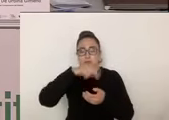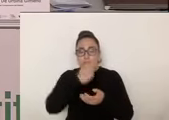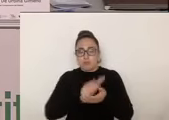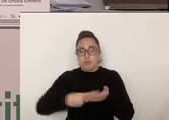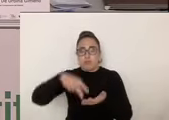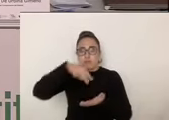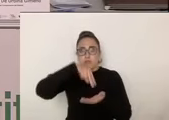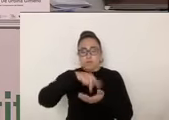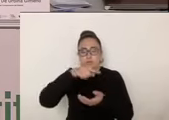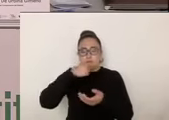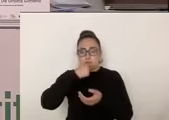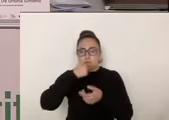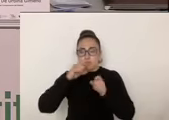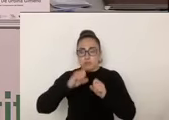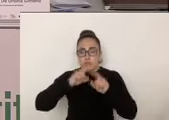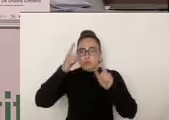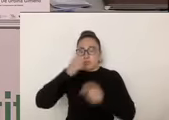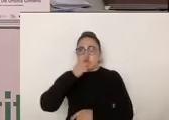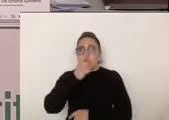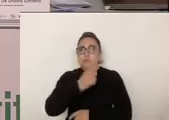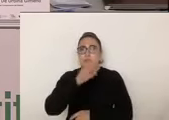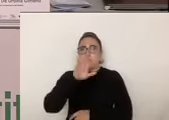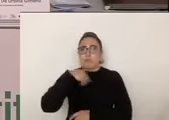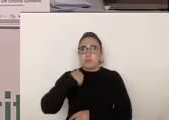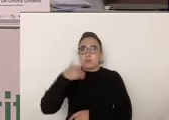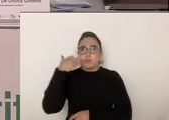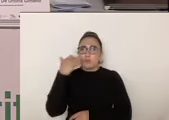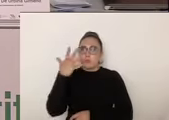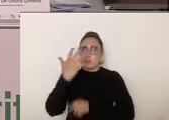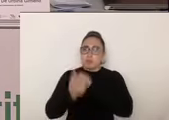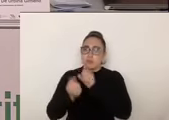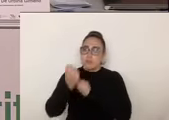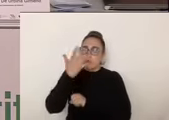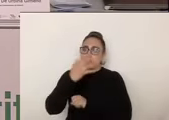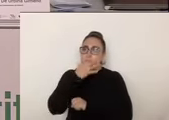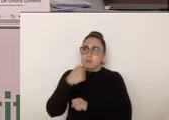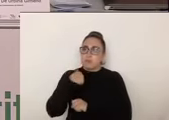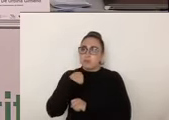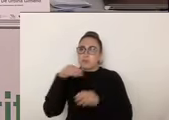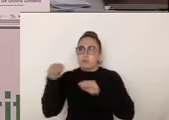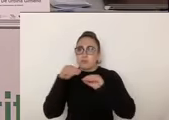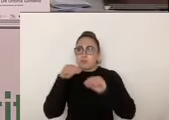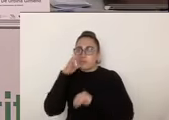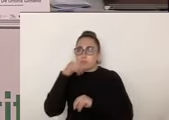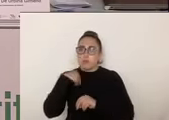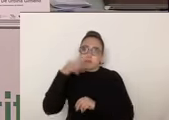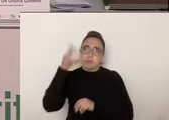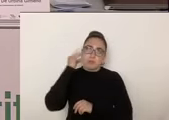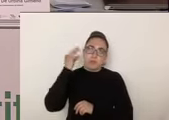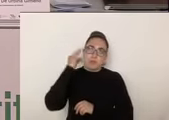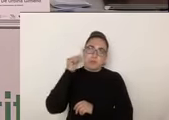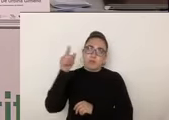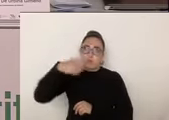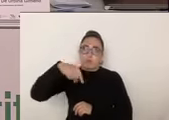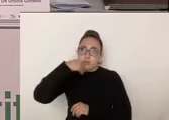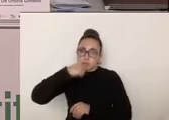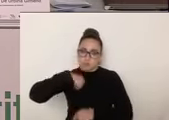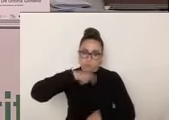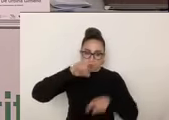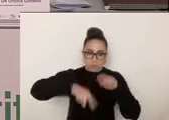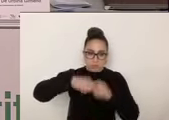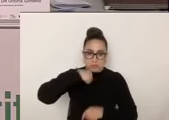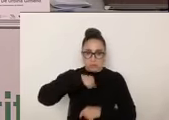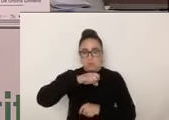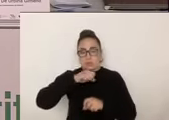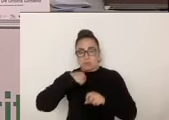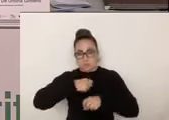el tipo se despierta y dice, llevo 5 minutos oyéndoos, no me podía mover, me queríais tirar, esto lo va a saber todo el mundo, y no sé qué, no sé